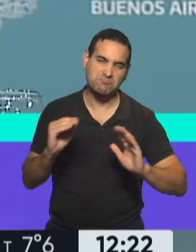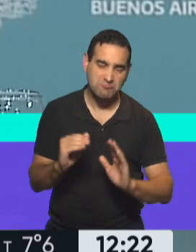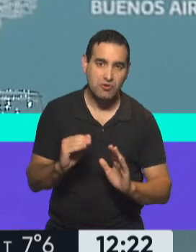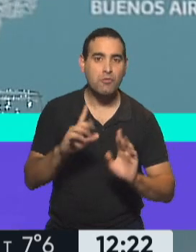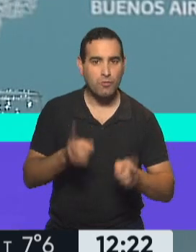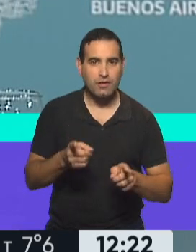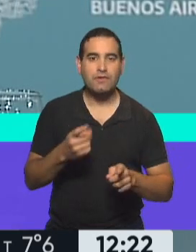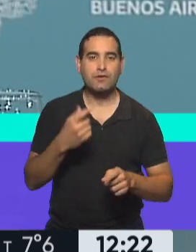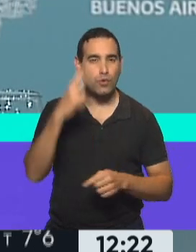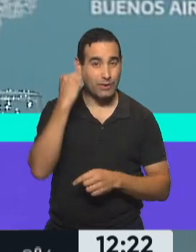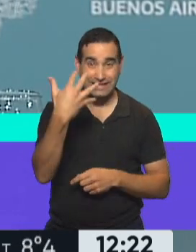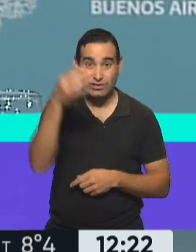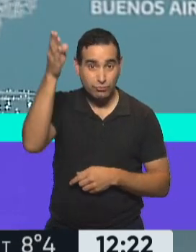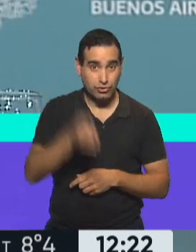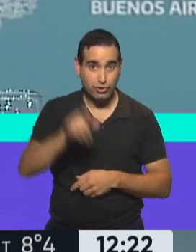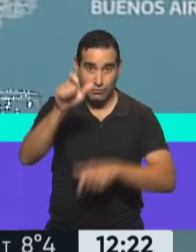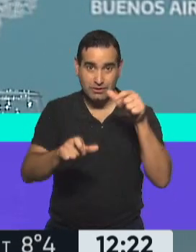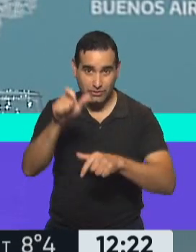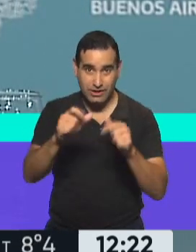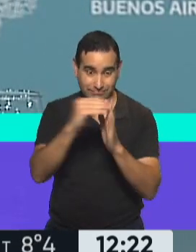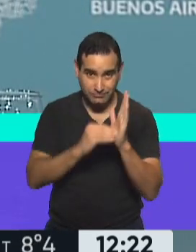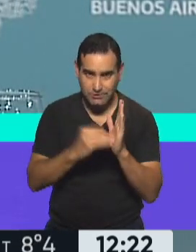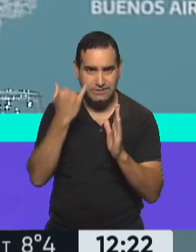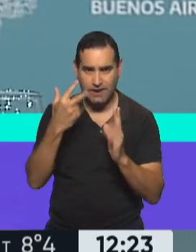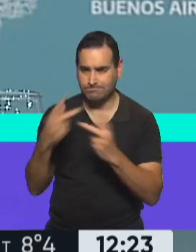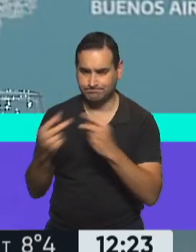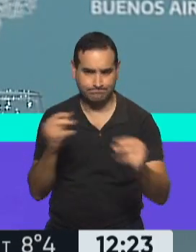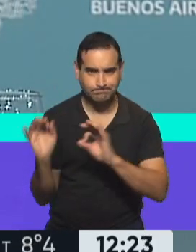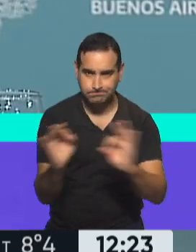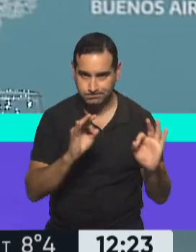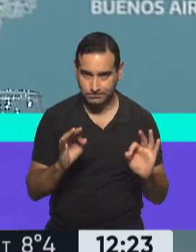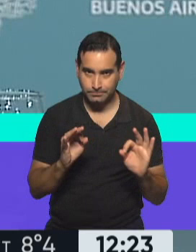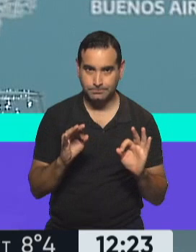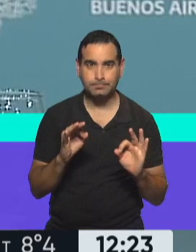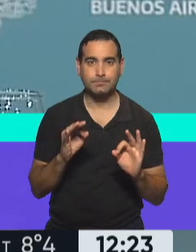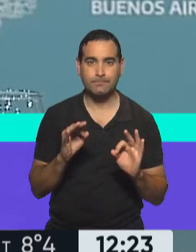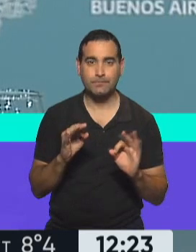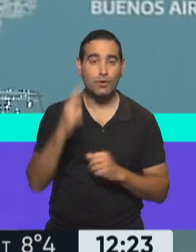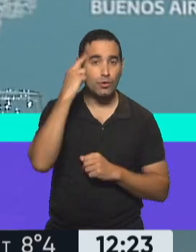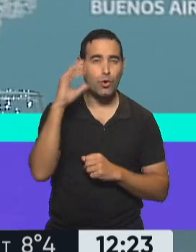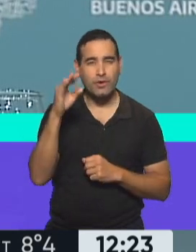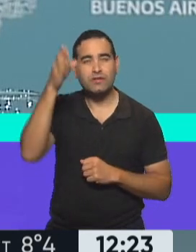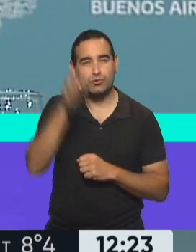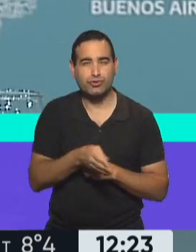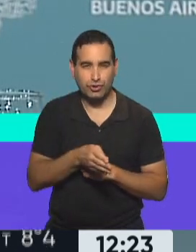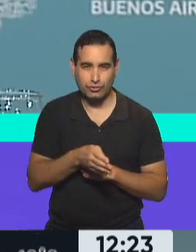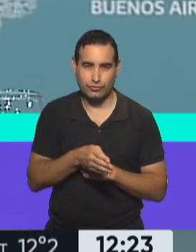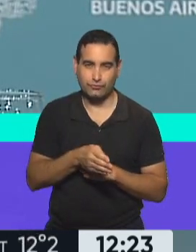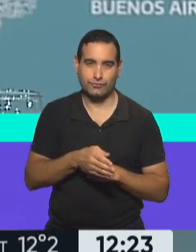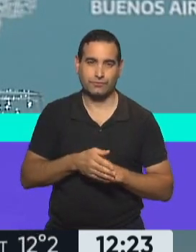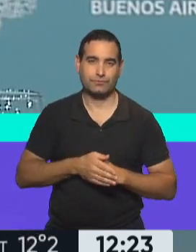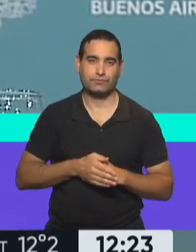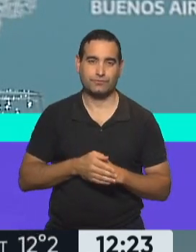hemos vacunado al 95% de los inscriptos y al 90% de toda la